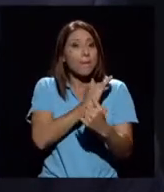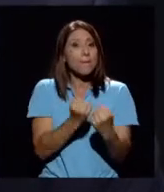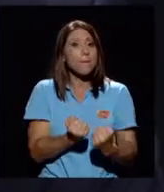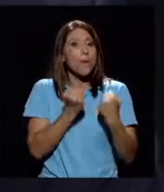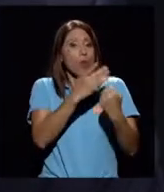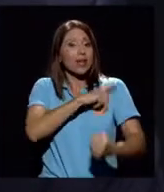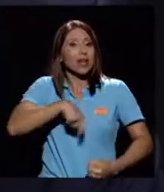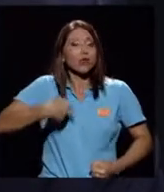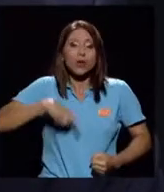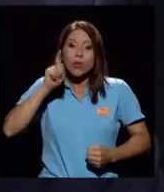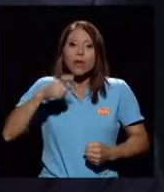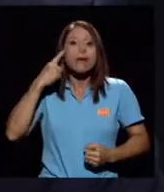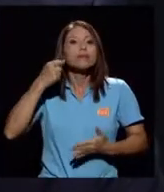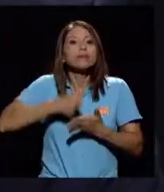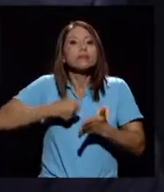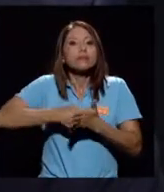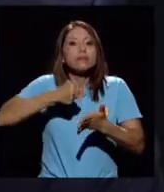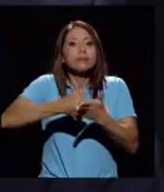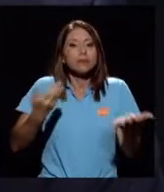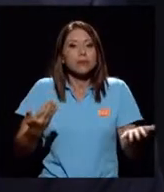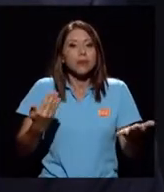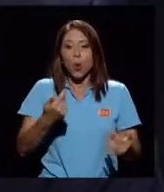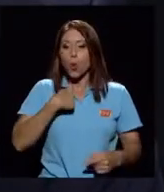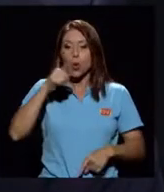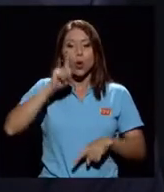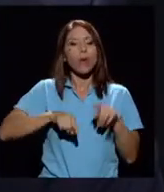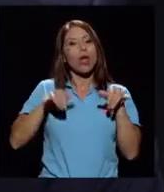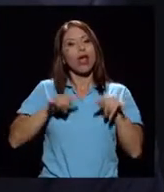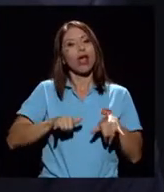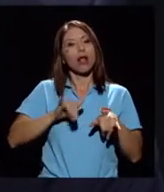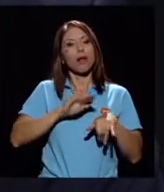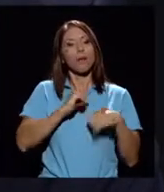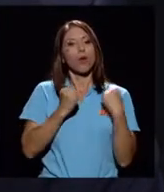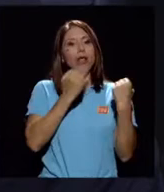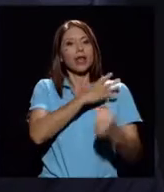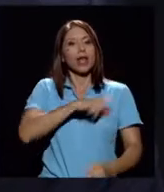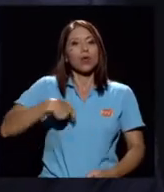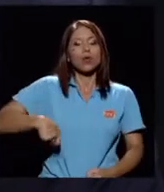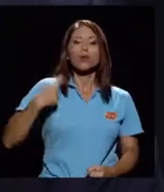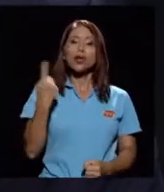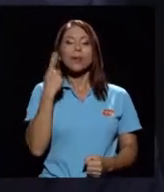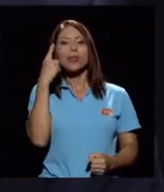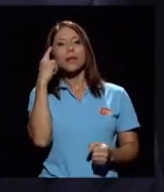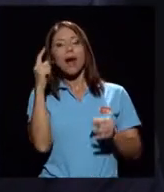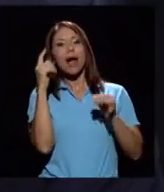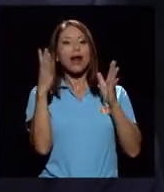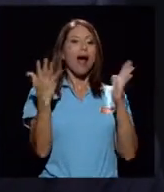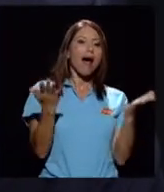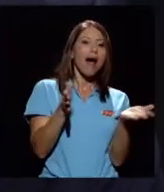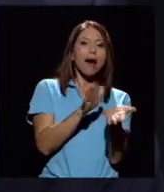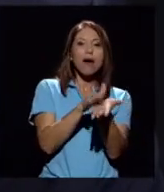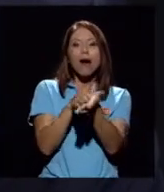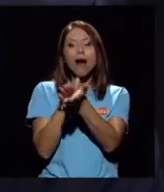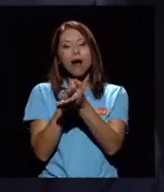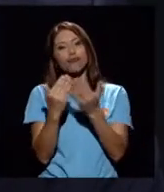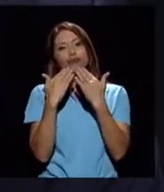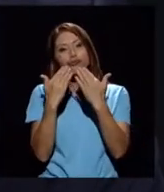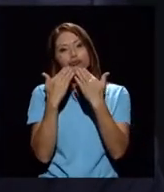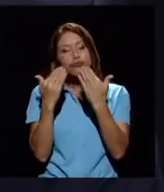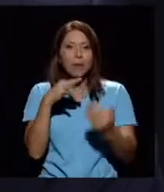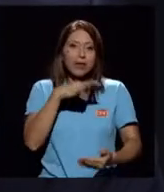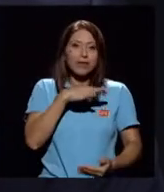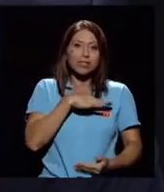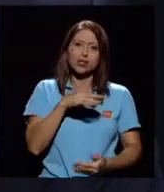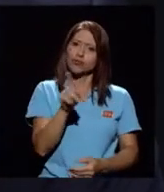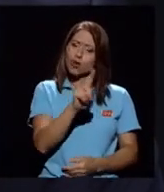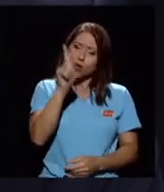uno no está en el poder ejecutivo para llevar son los dos beneficios y las dos así las agradecimientos hay que comprarse pleito